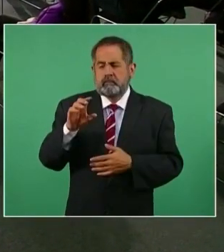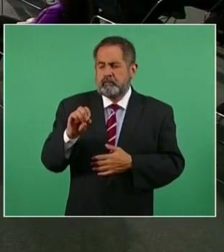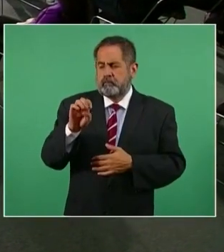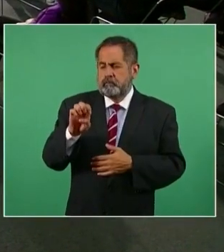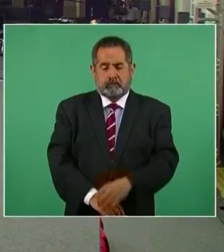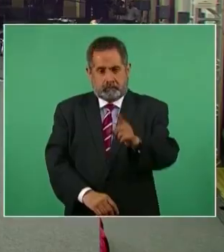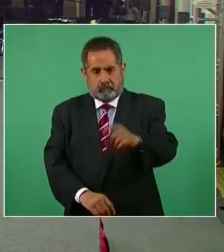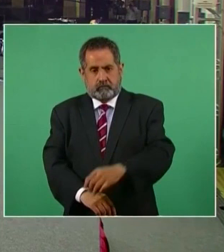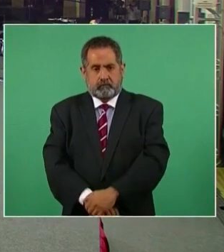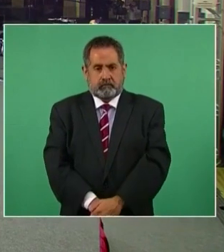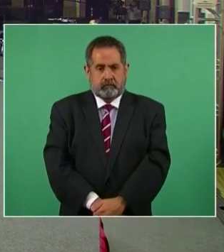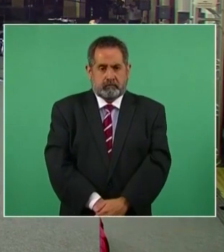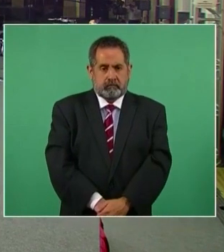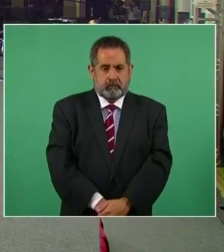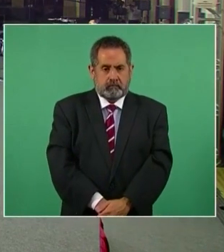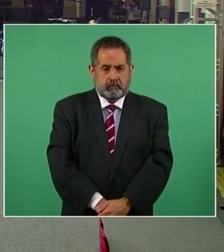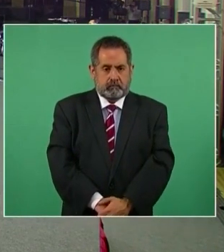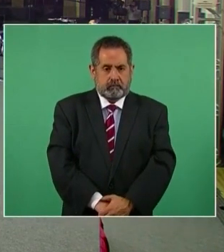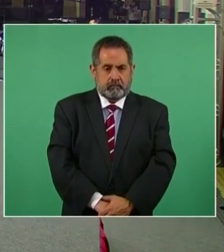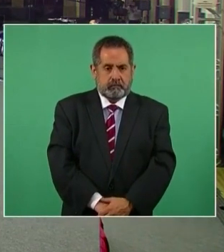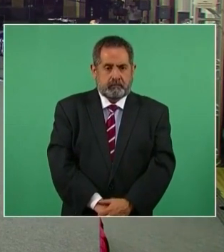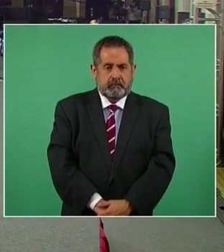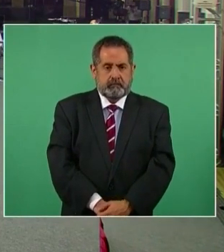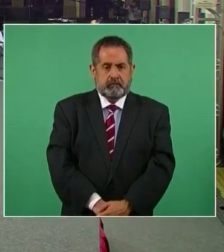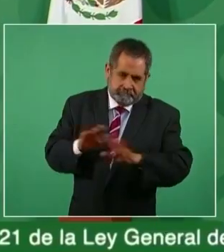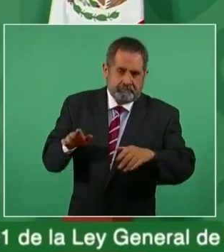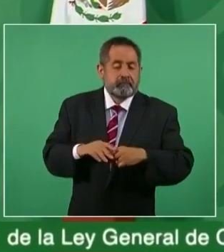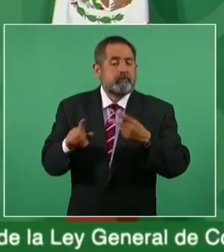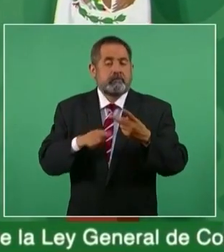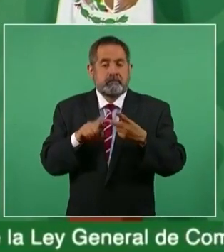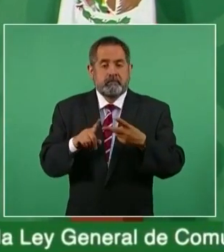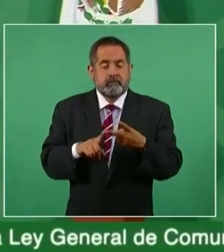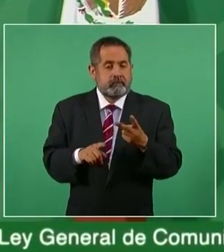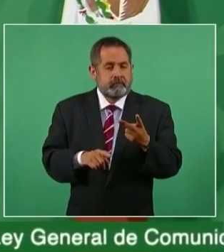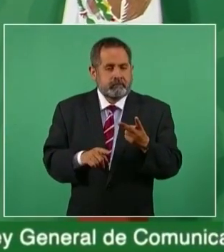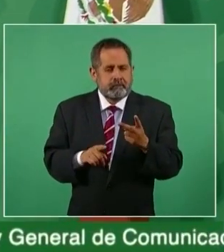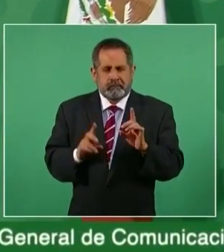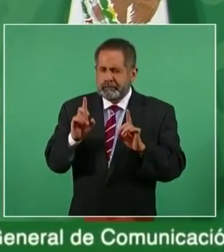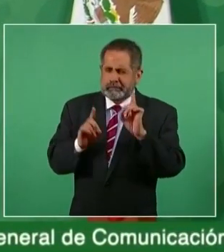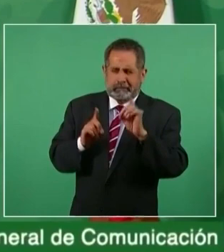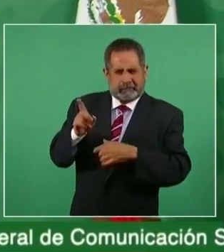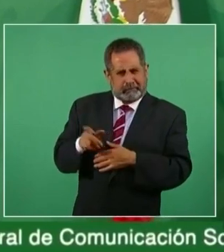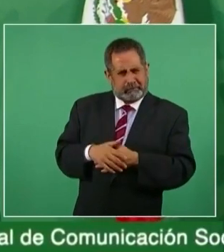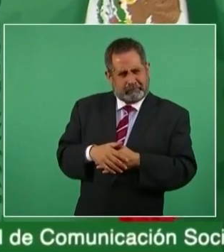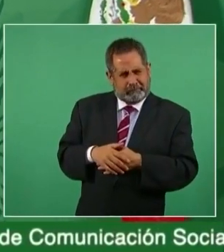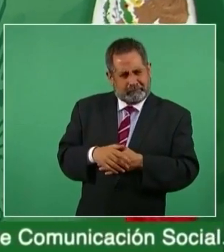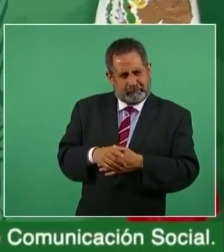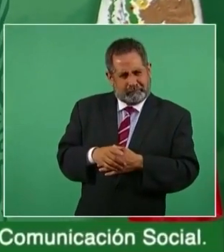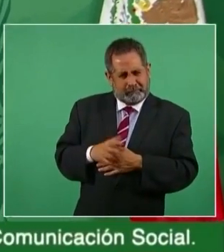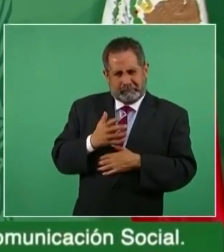el accionar de la OEA en el proceso electoral de Bolivia en 2019. Muy dudosas y cuestionables actuaciones para